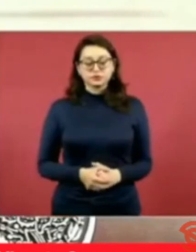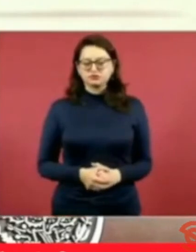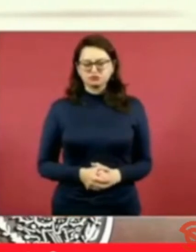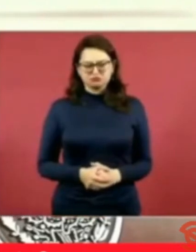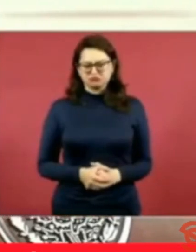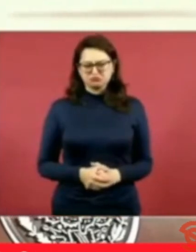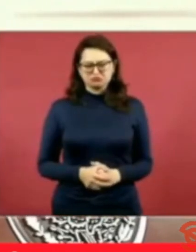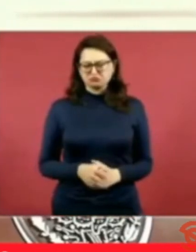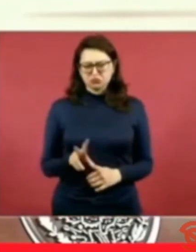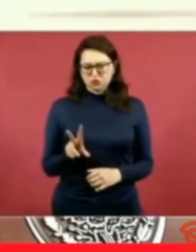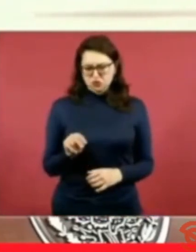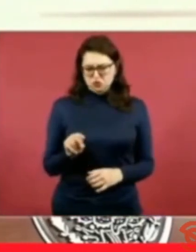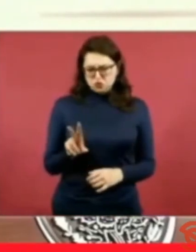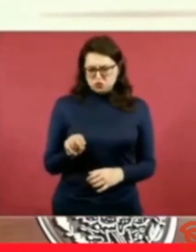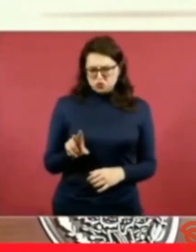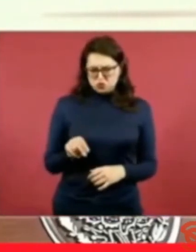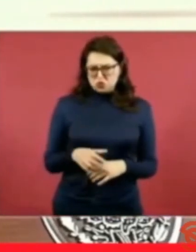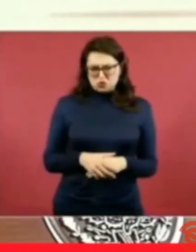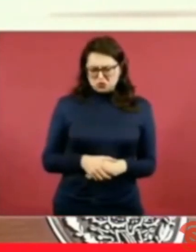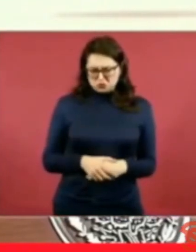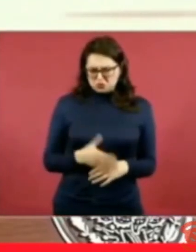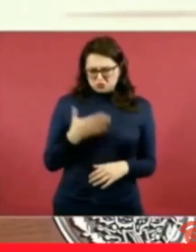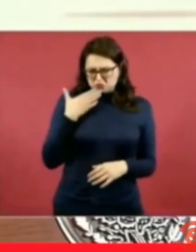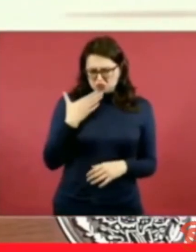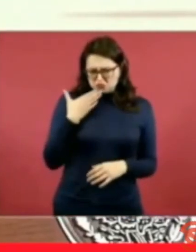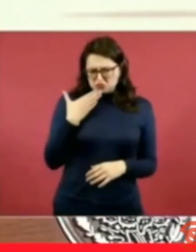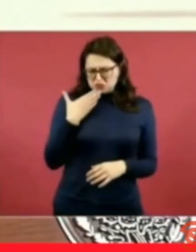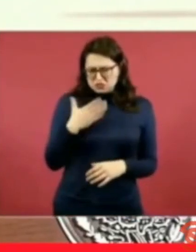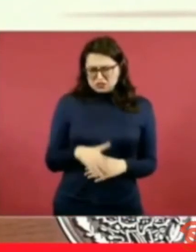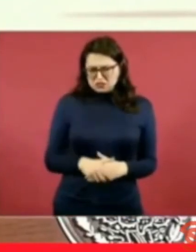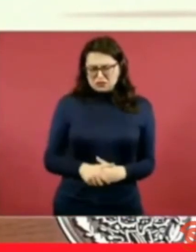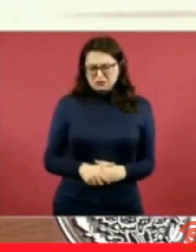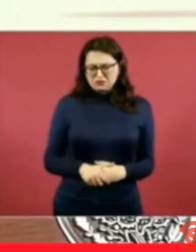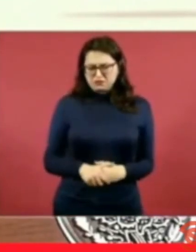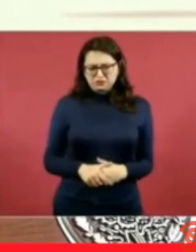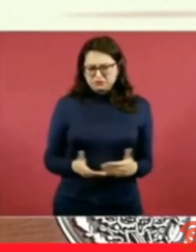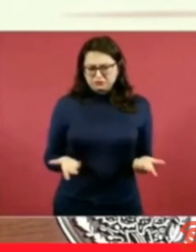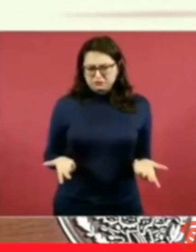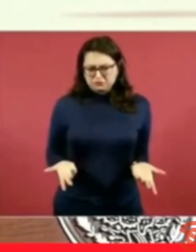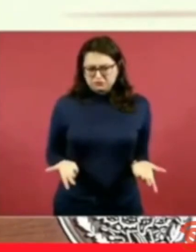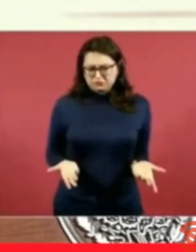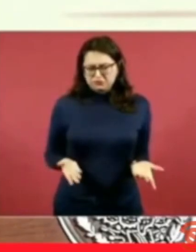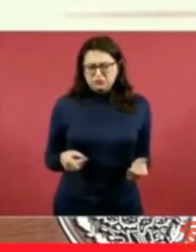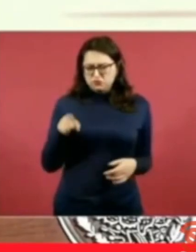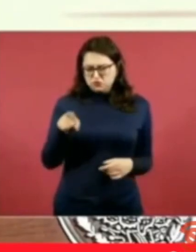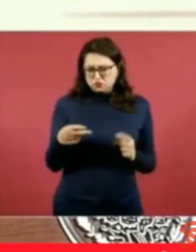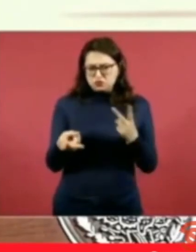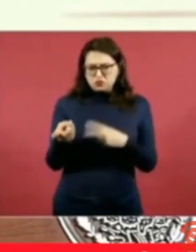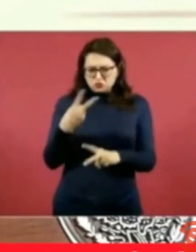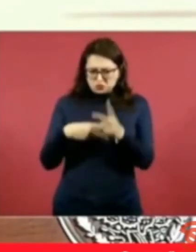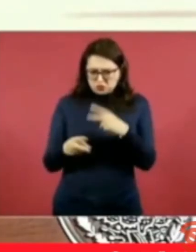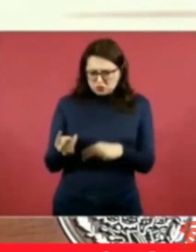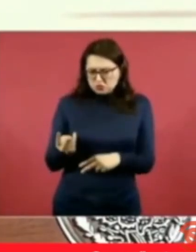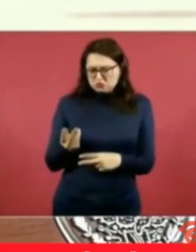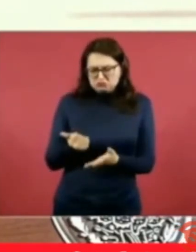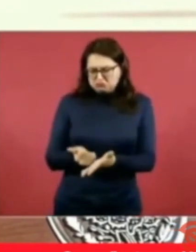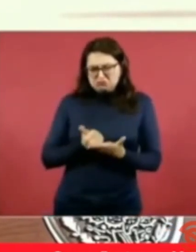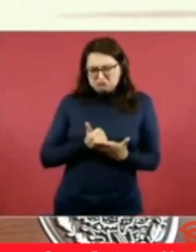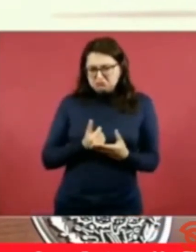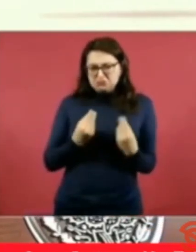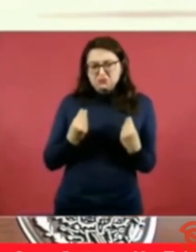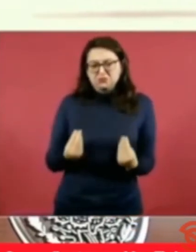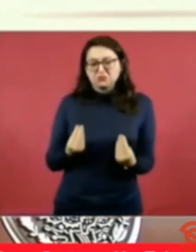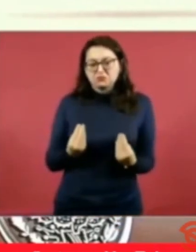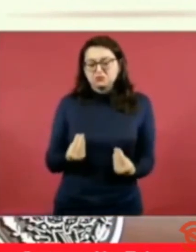acceso. No, pero además está muy bien. O sea, es que nos ayuda mucho, porque lo que